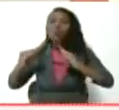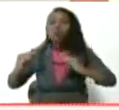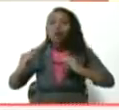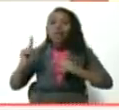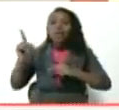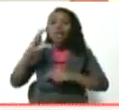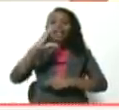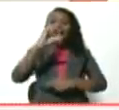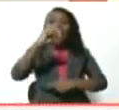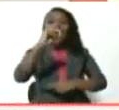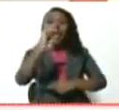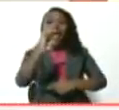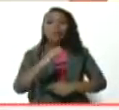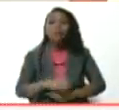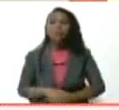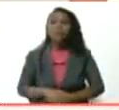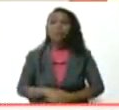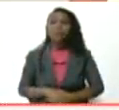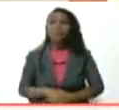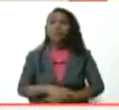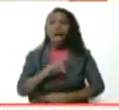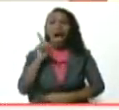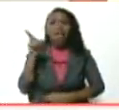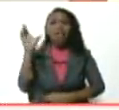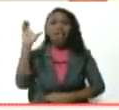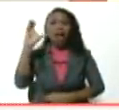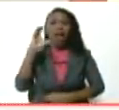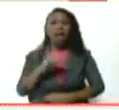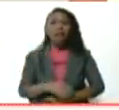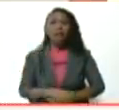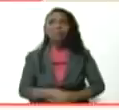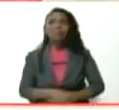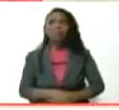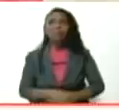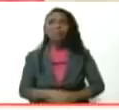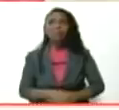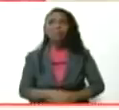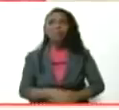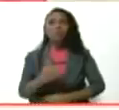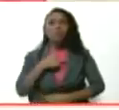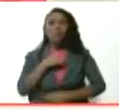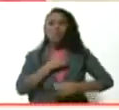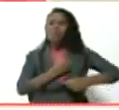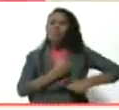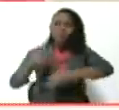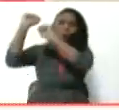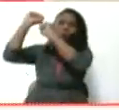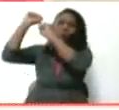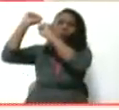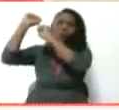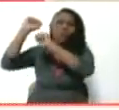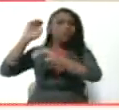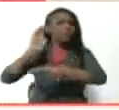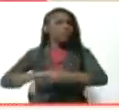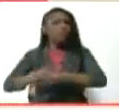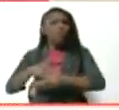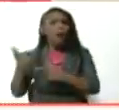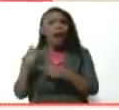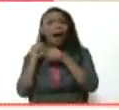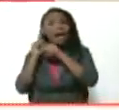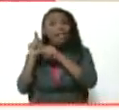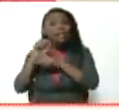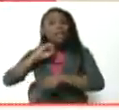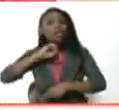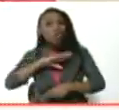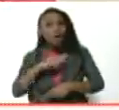Consejo Nacional Electoral allá en Caracas. Lo rechazamos porque esa